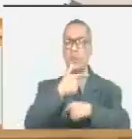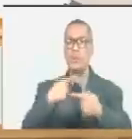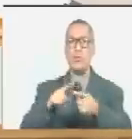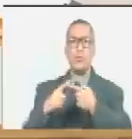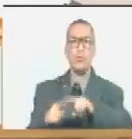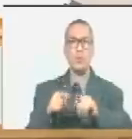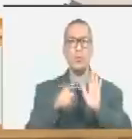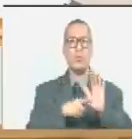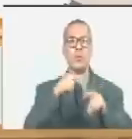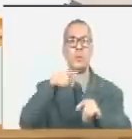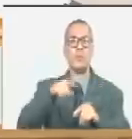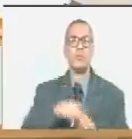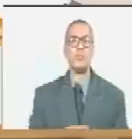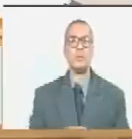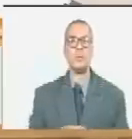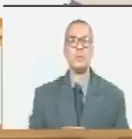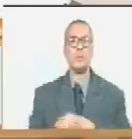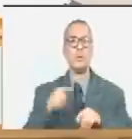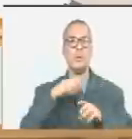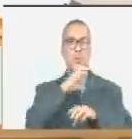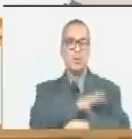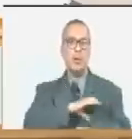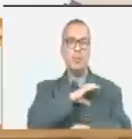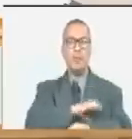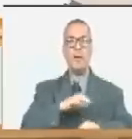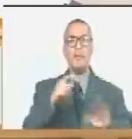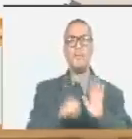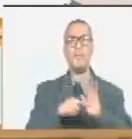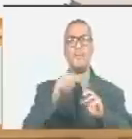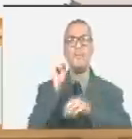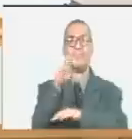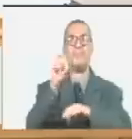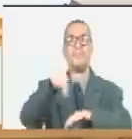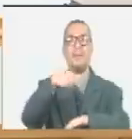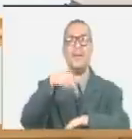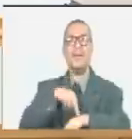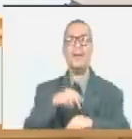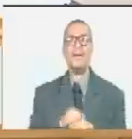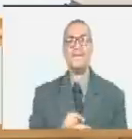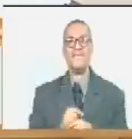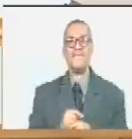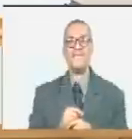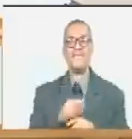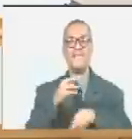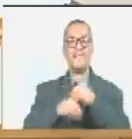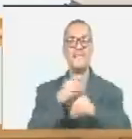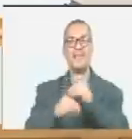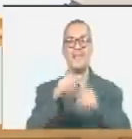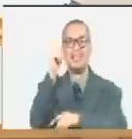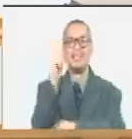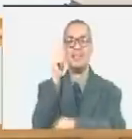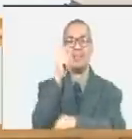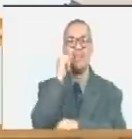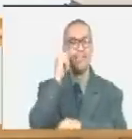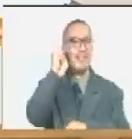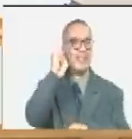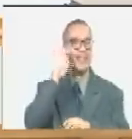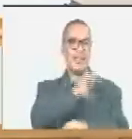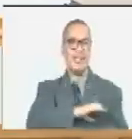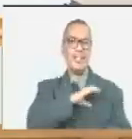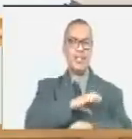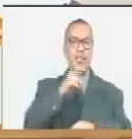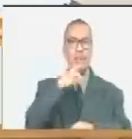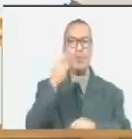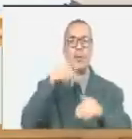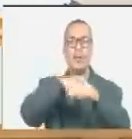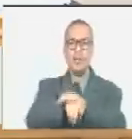sea, contra la corrupción, de una comisión especial de la Asamblea Nacional, conformada por diputados de la Comisión de